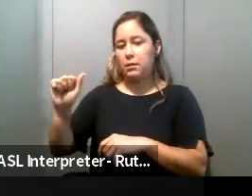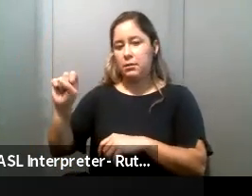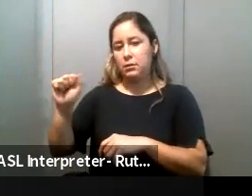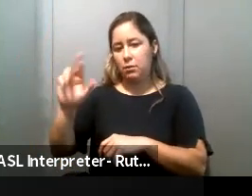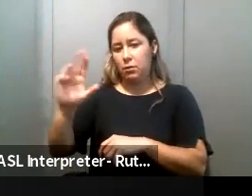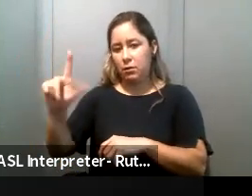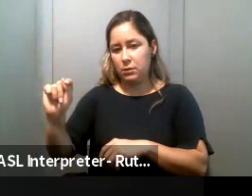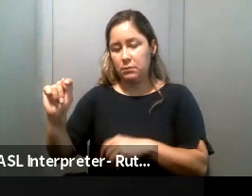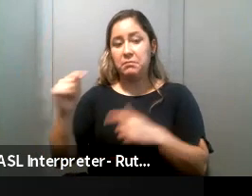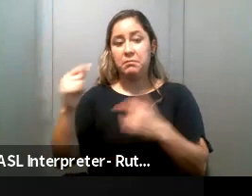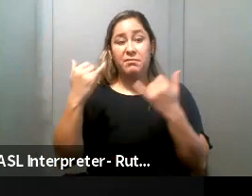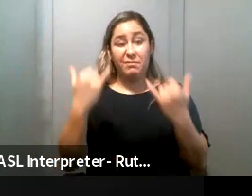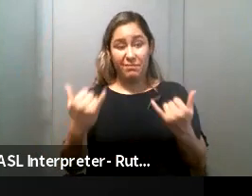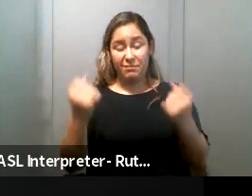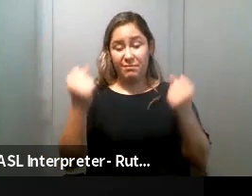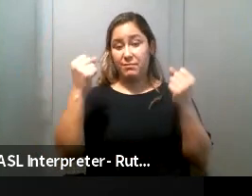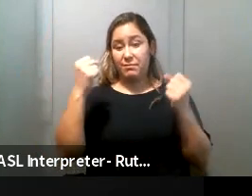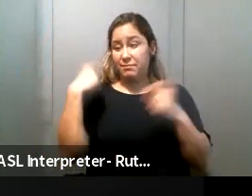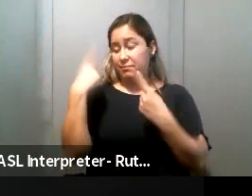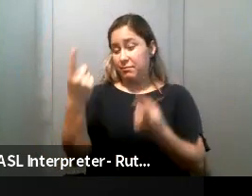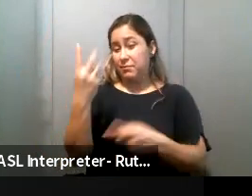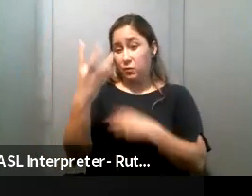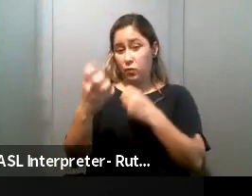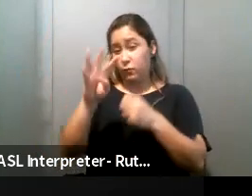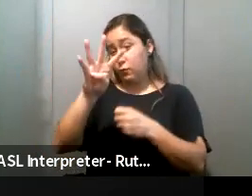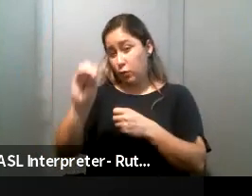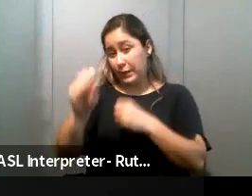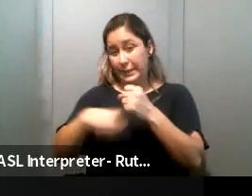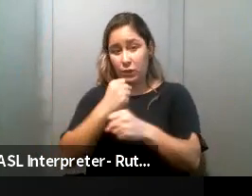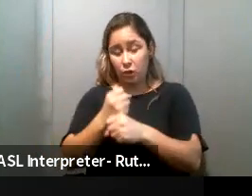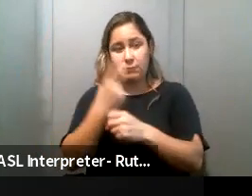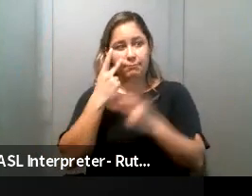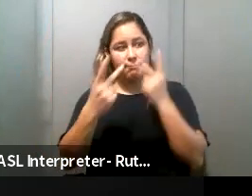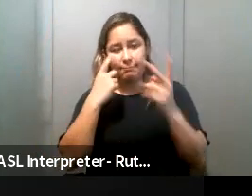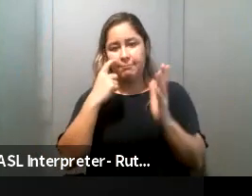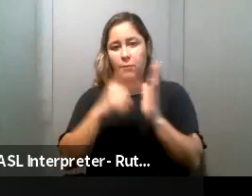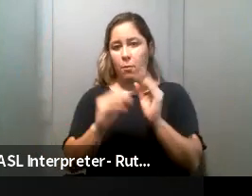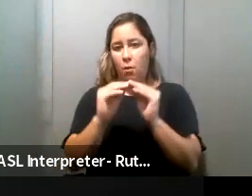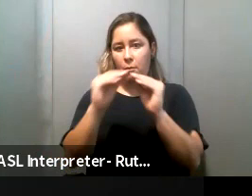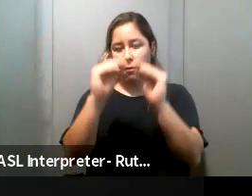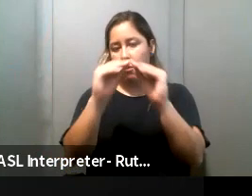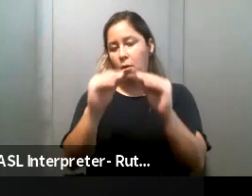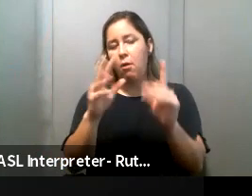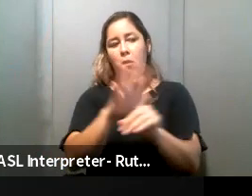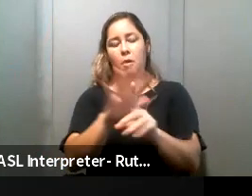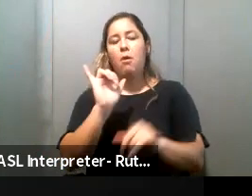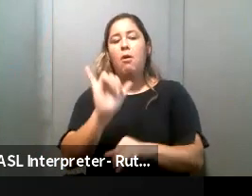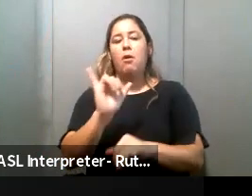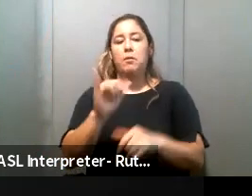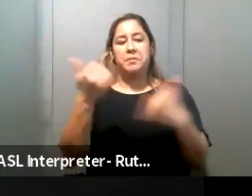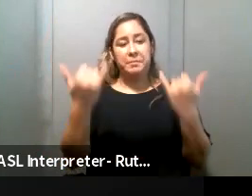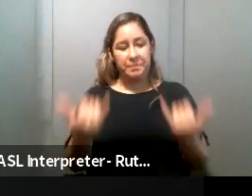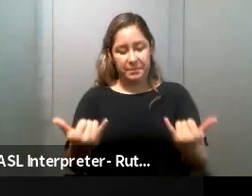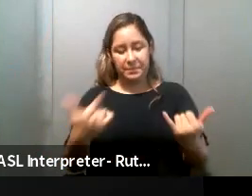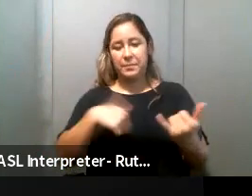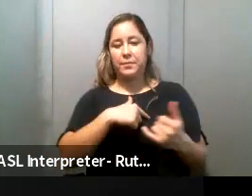que nunca en estos últimos 40 años, esta conferencia se lleva a cabo en un momento y en un espacio virtual